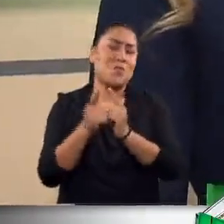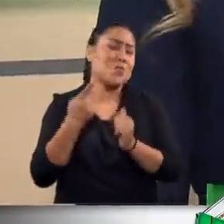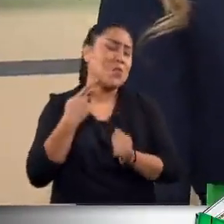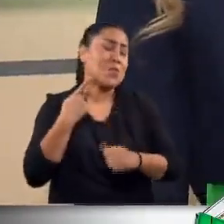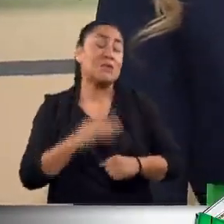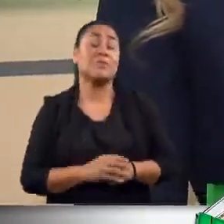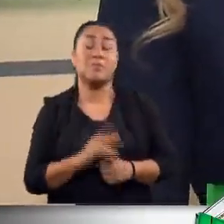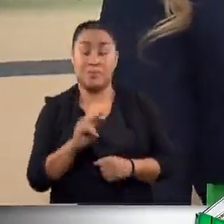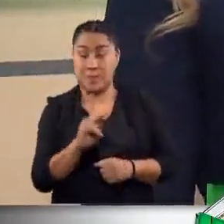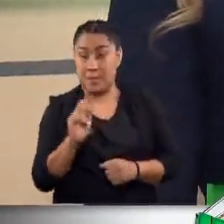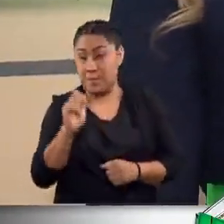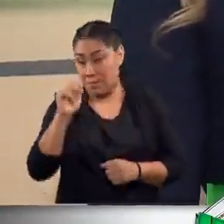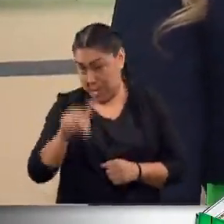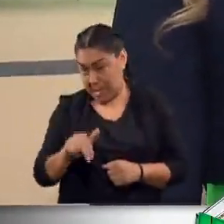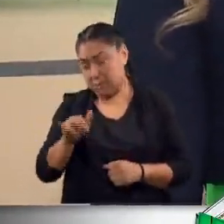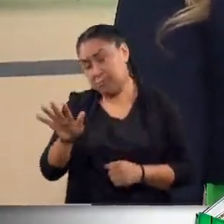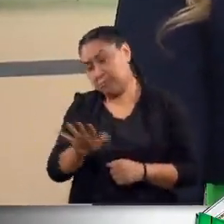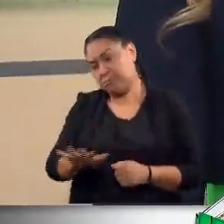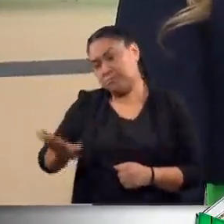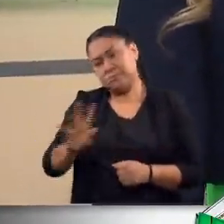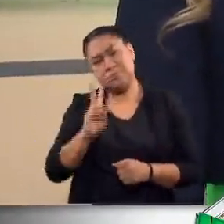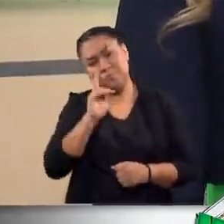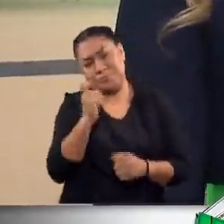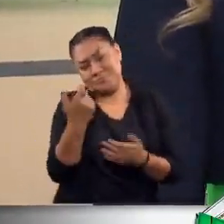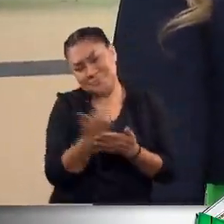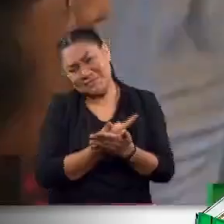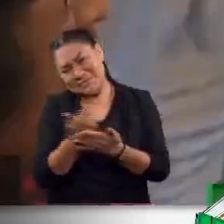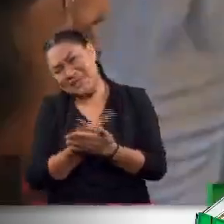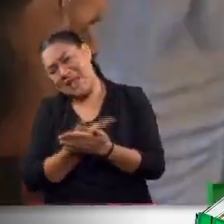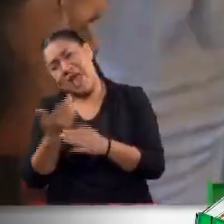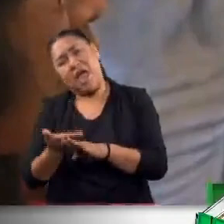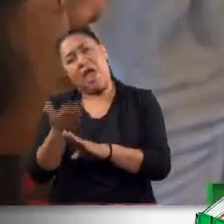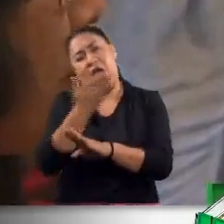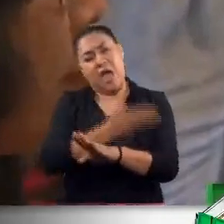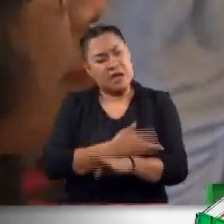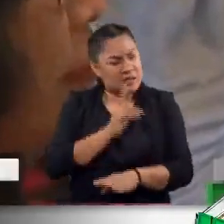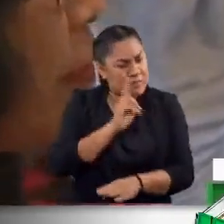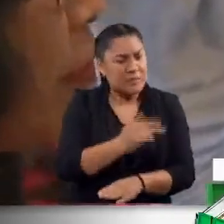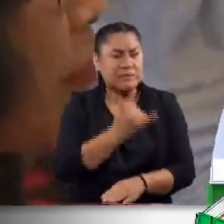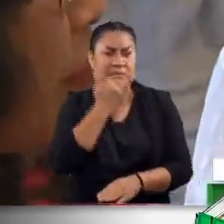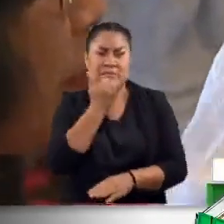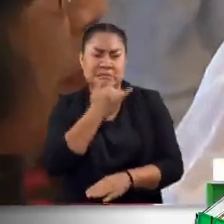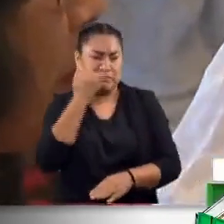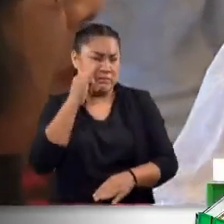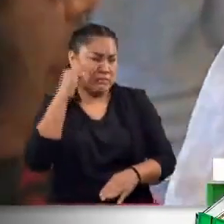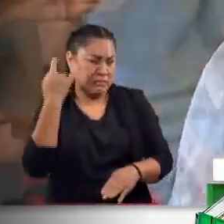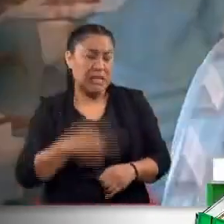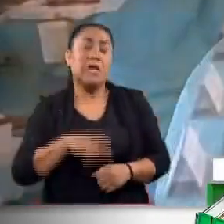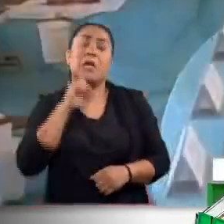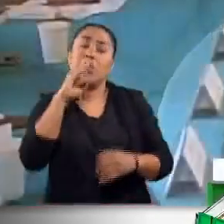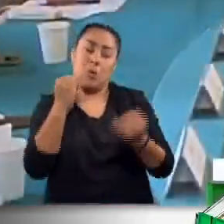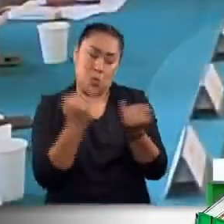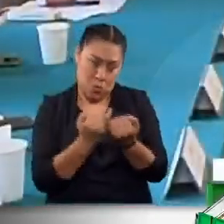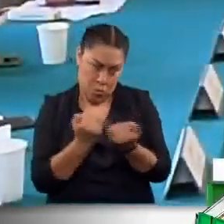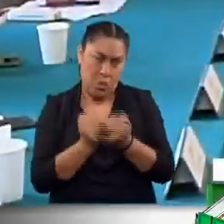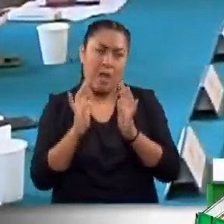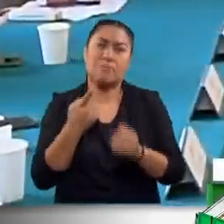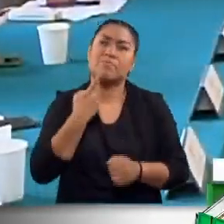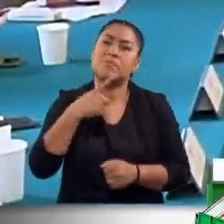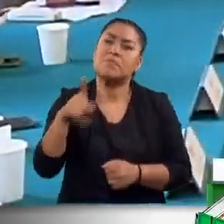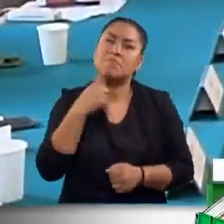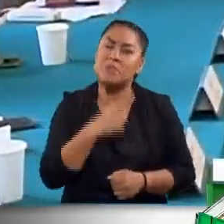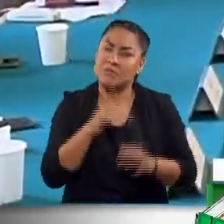Fue el Partido Acción Nacional quien señaló que en cuentas públicas anteriores se registraron irregularidades, así como denuncias por el incumplimiento